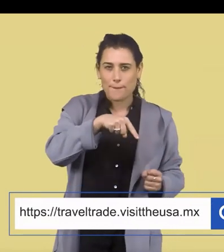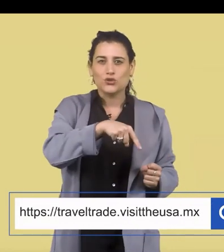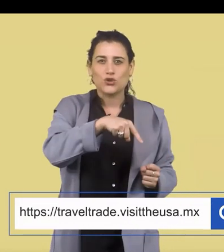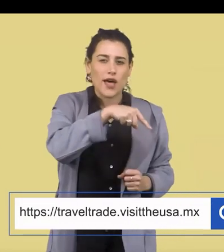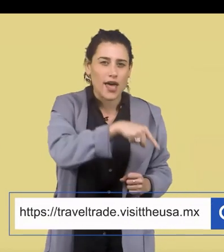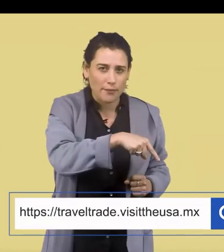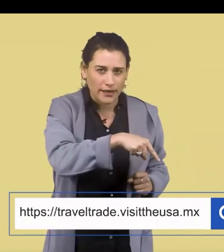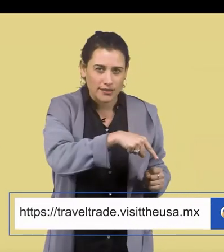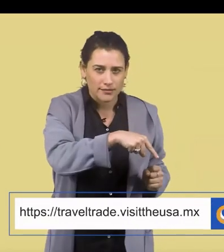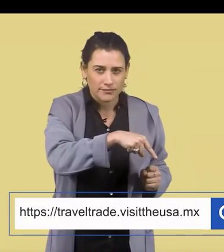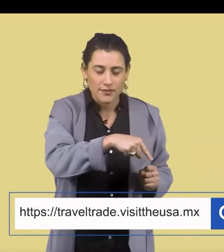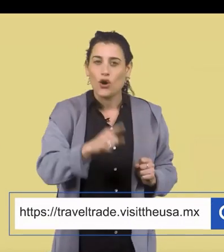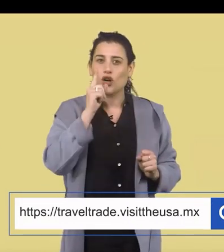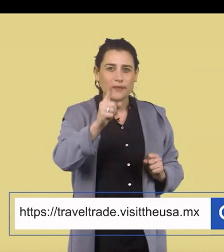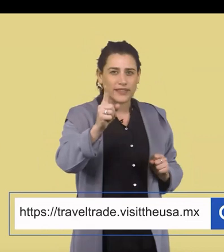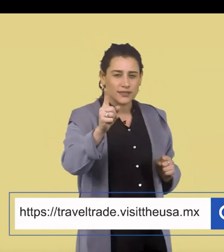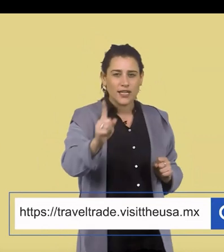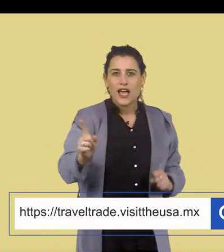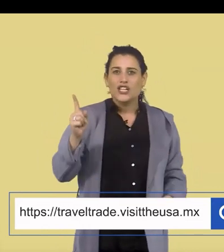traveltrade.visittheusa.mx. Otra vez: